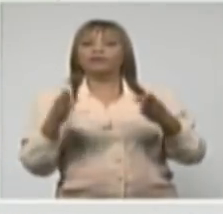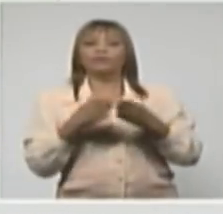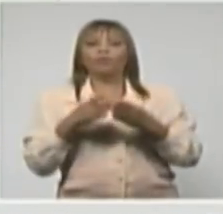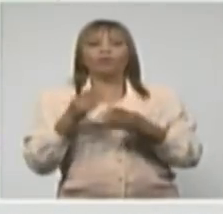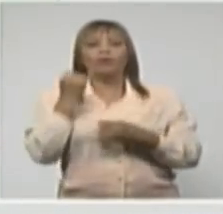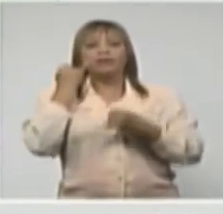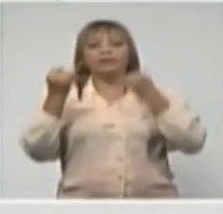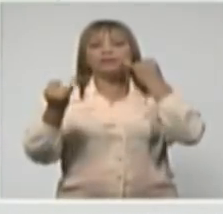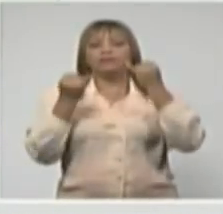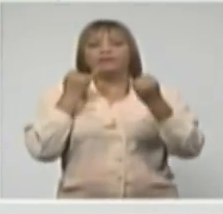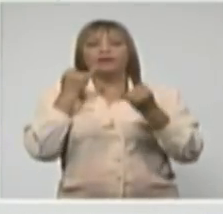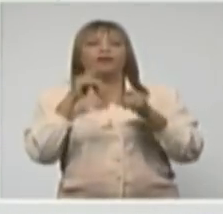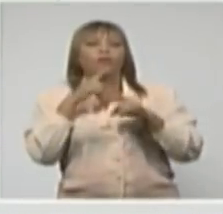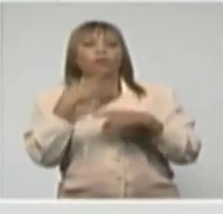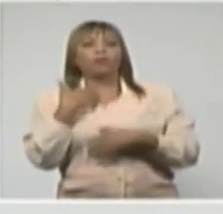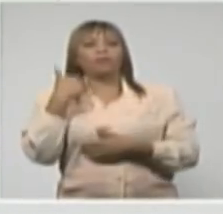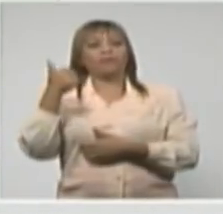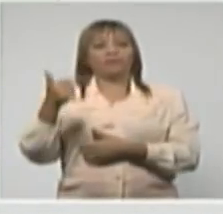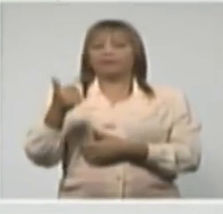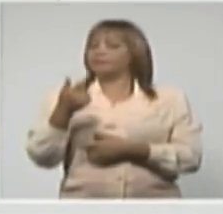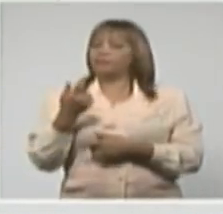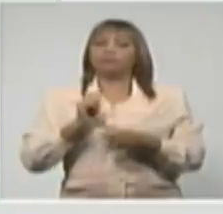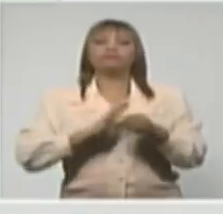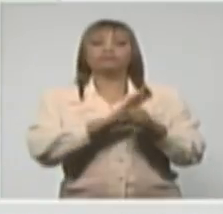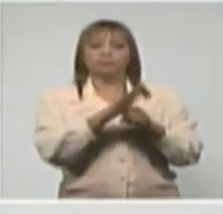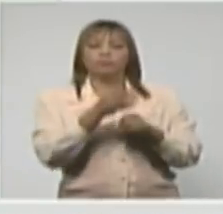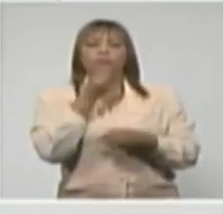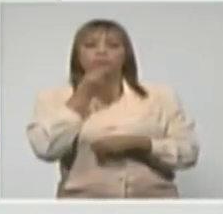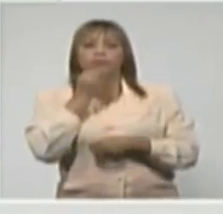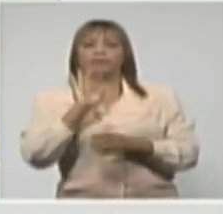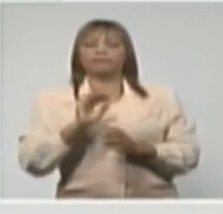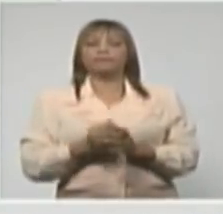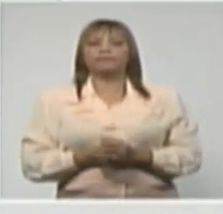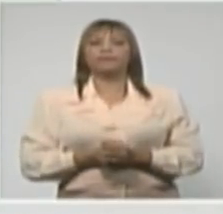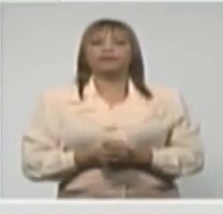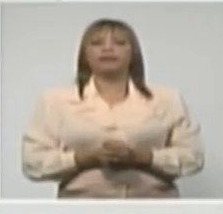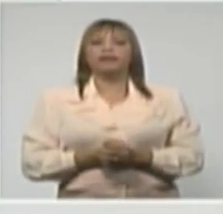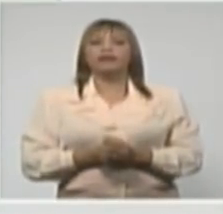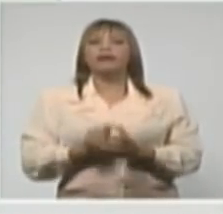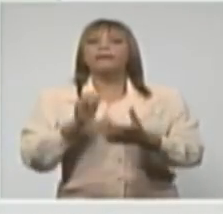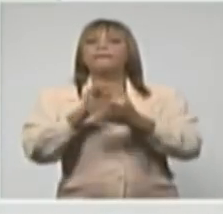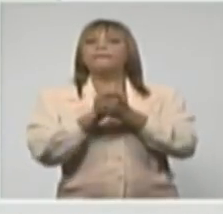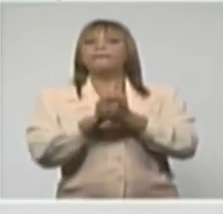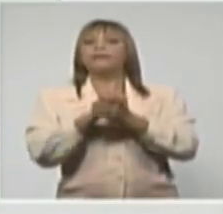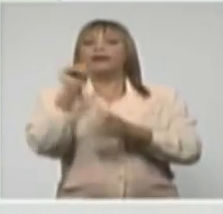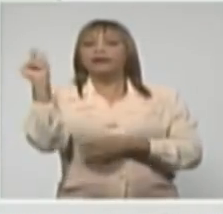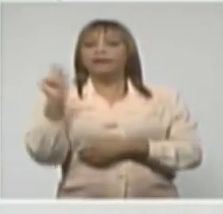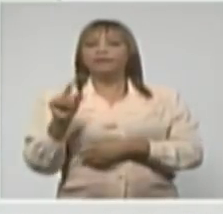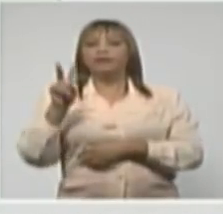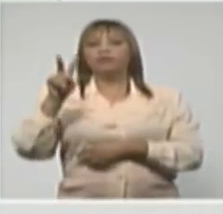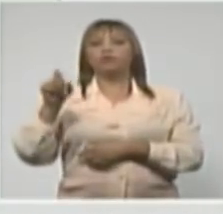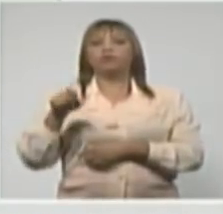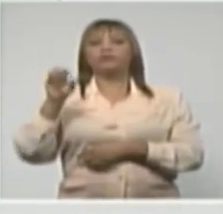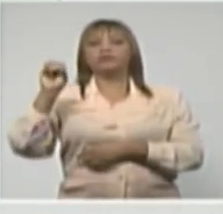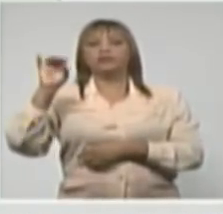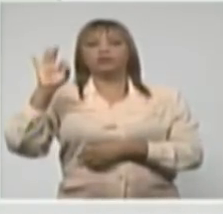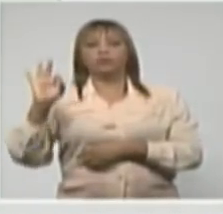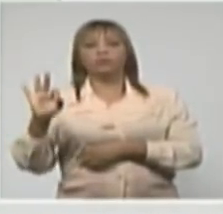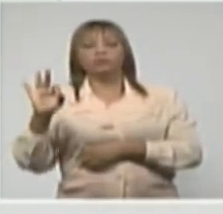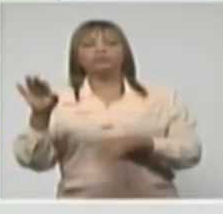identificado. Le sigue la provincia de Mayabeque con 2,08, similar a la del día de